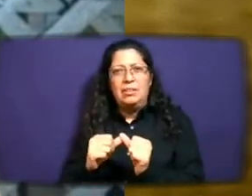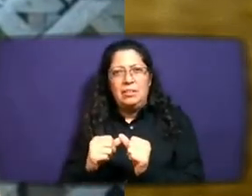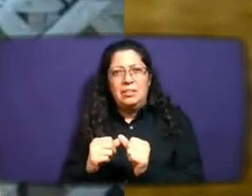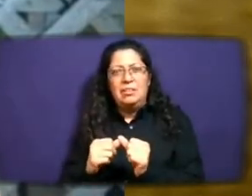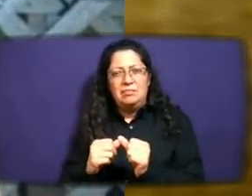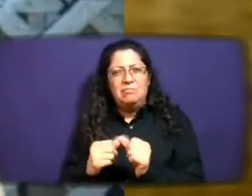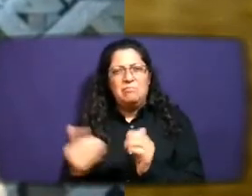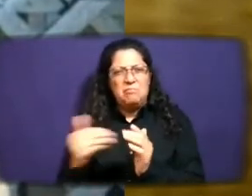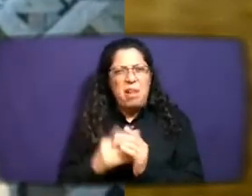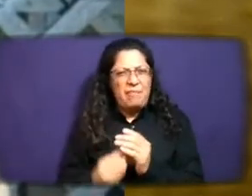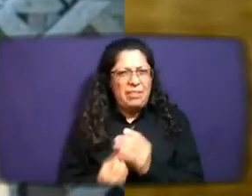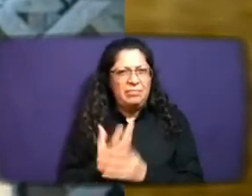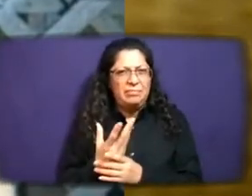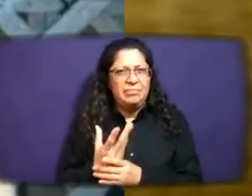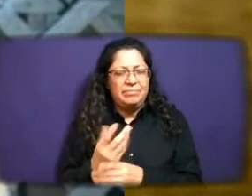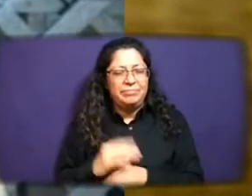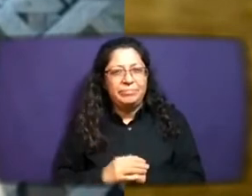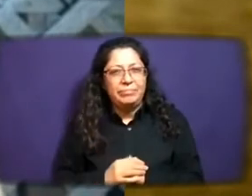No te preocupes.